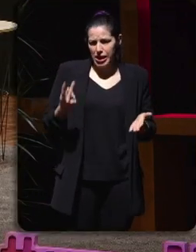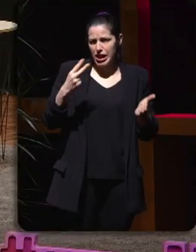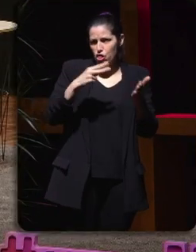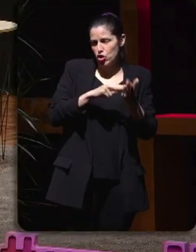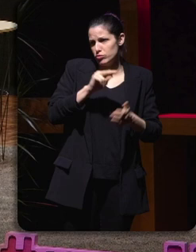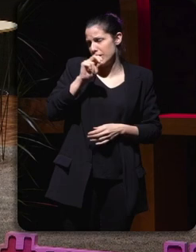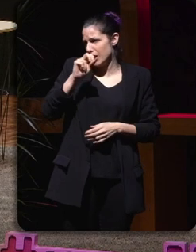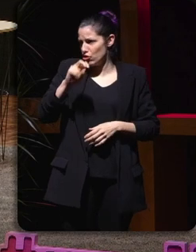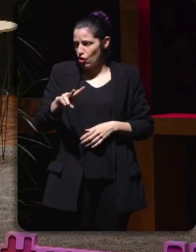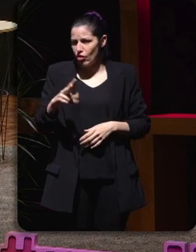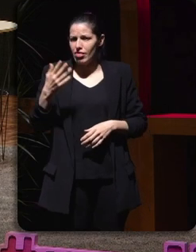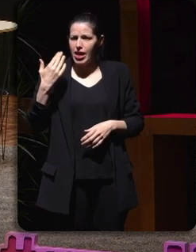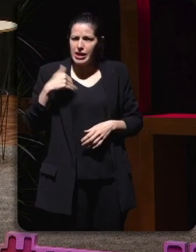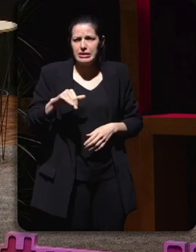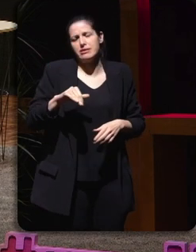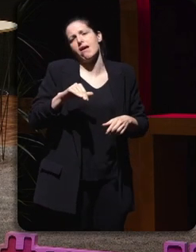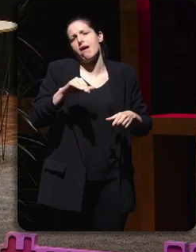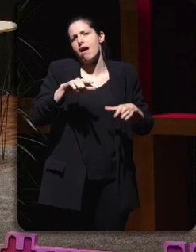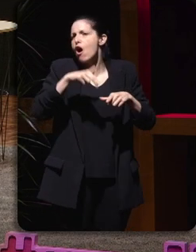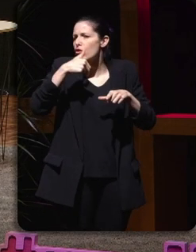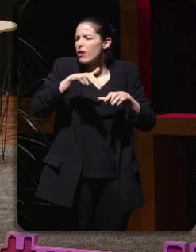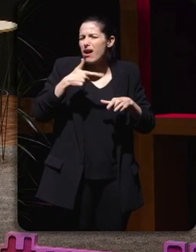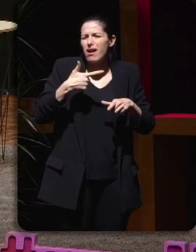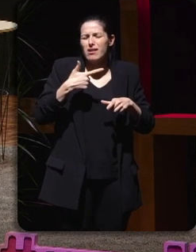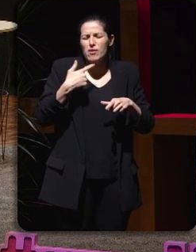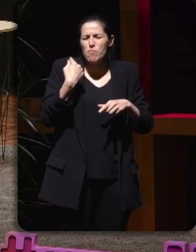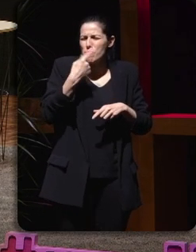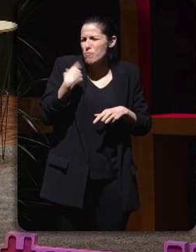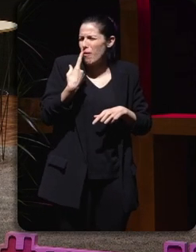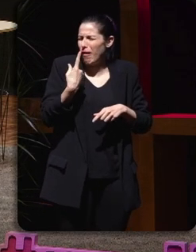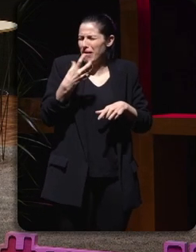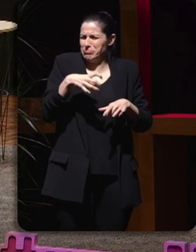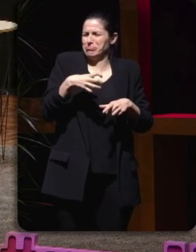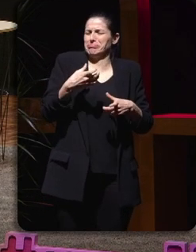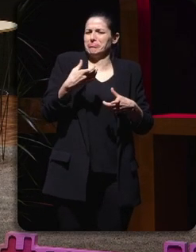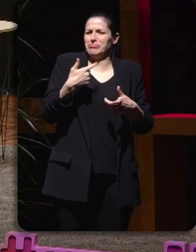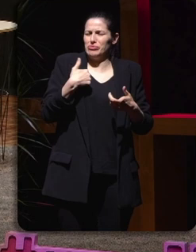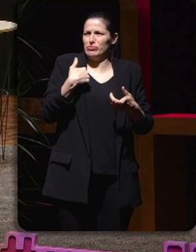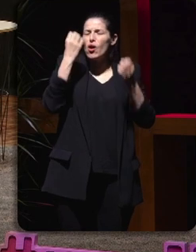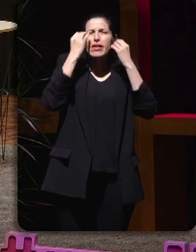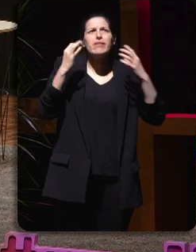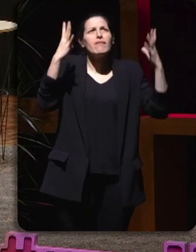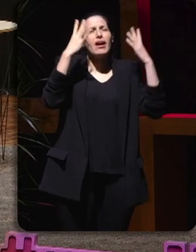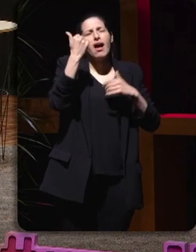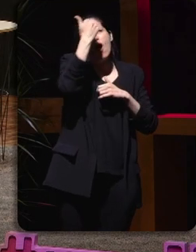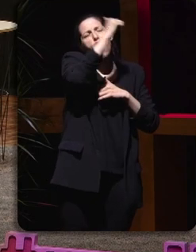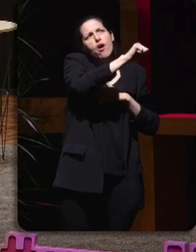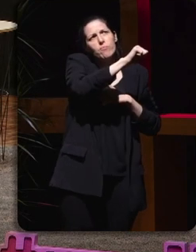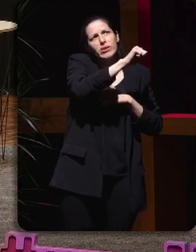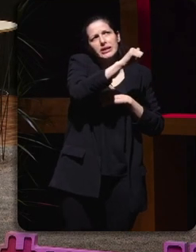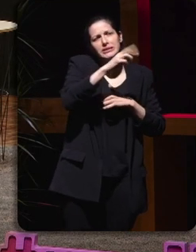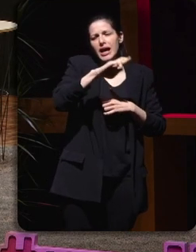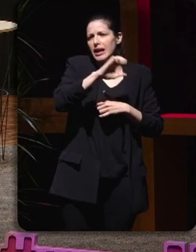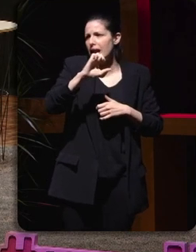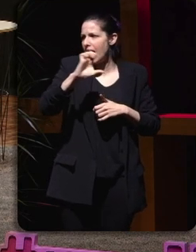cunilingus dejara de ser aplicar la boca porque yo me imaginaba a los señores de la RAE Como